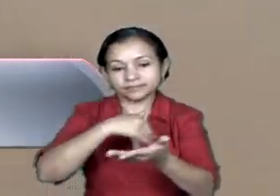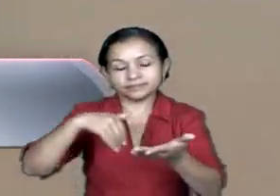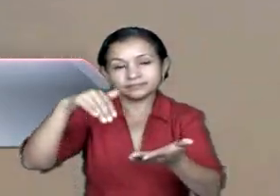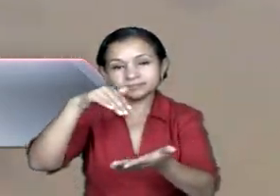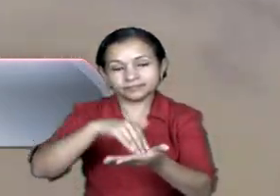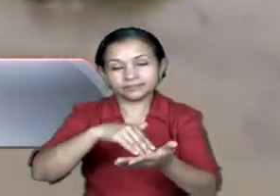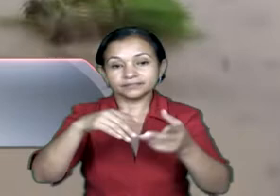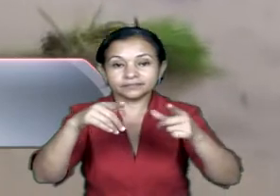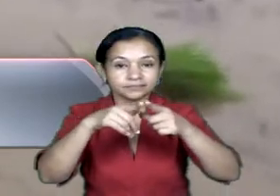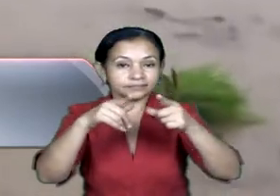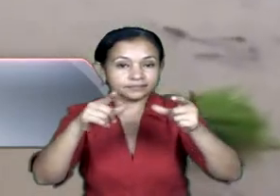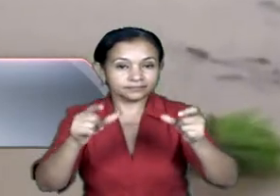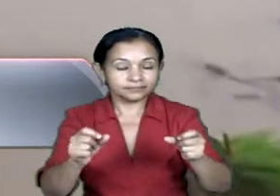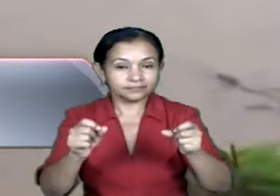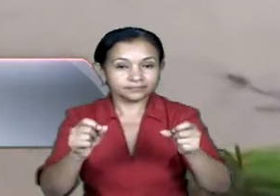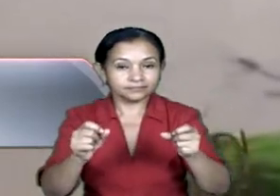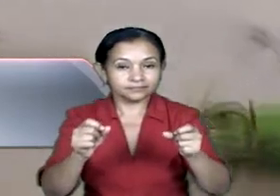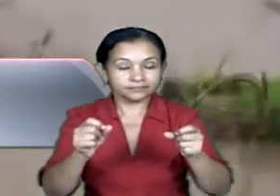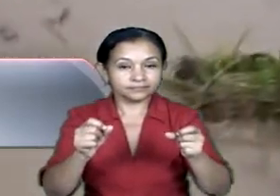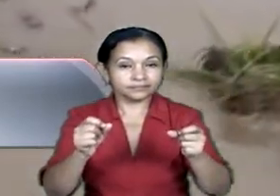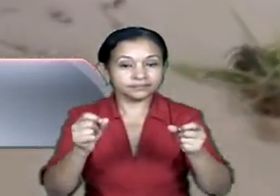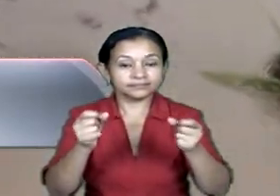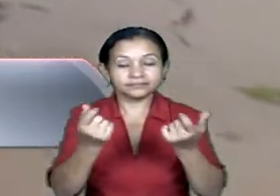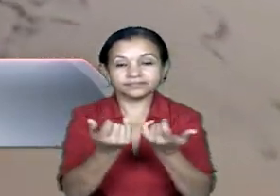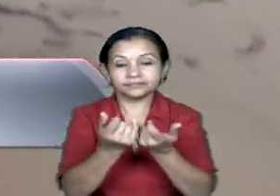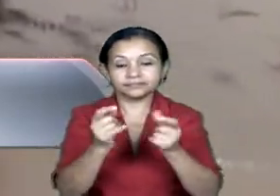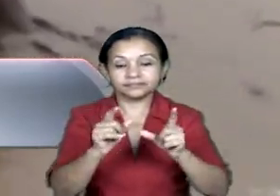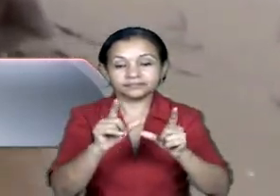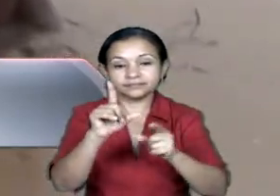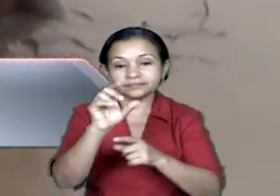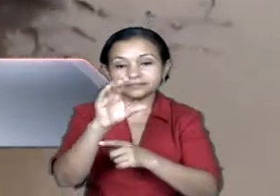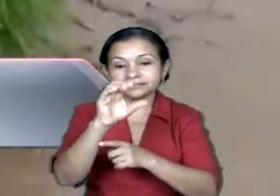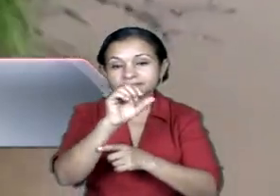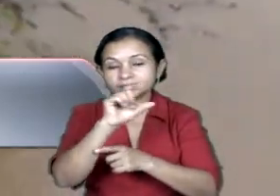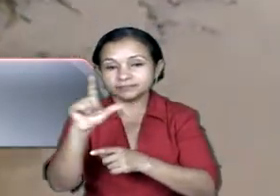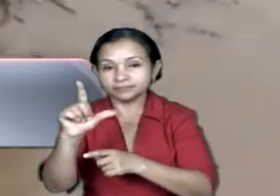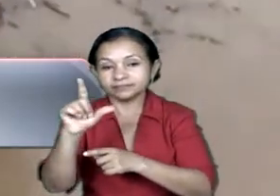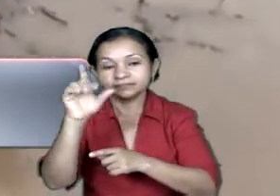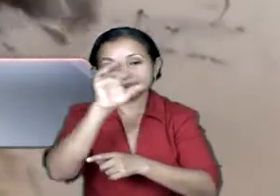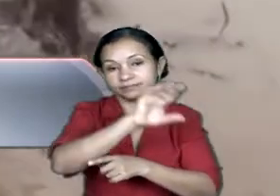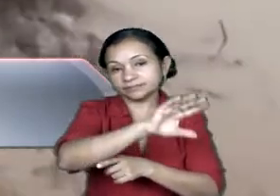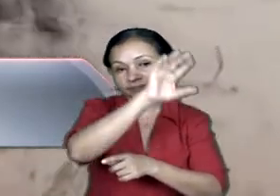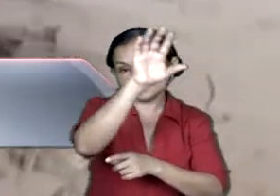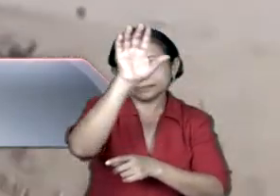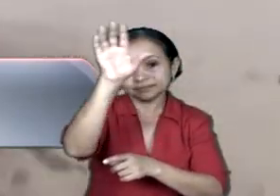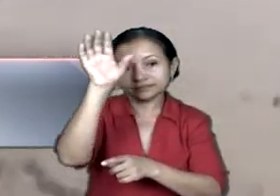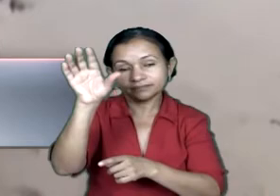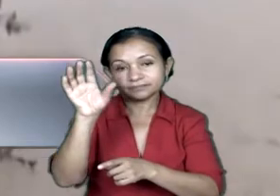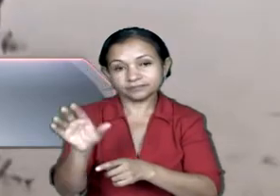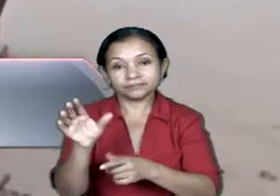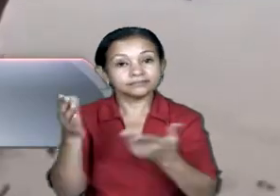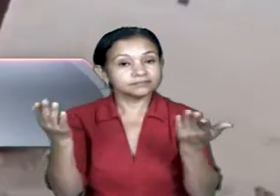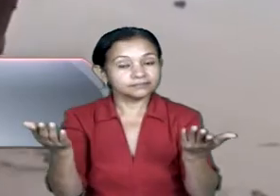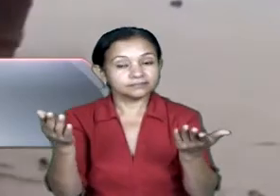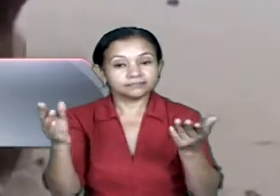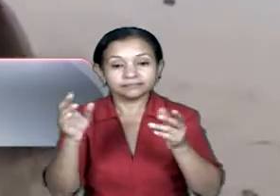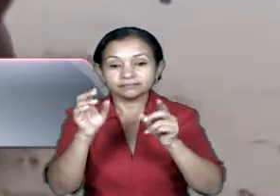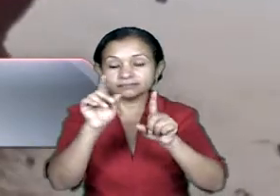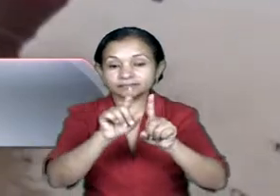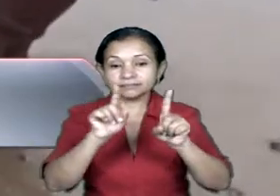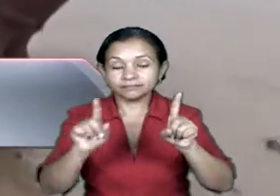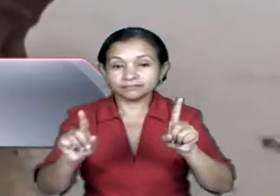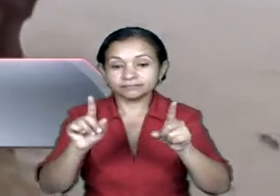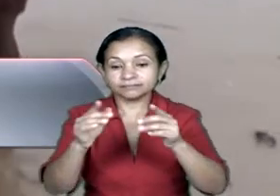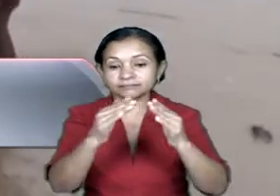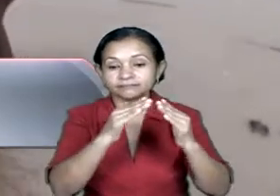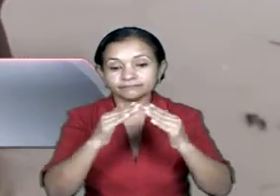En Managua, ¿no? O nivel local, en cada departamento y también local, nivel de